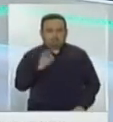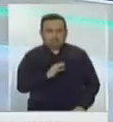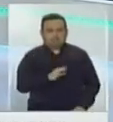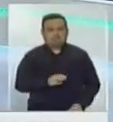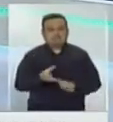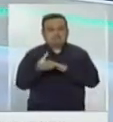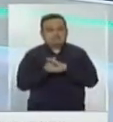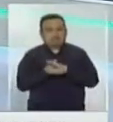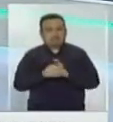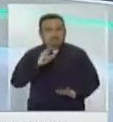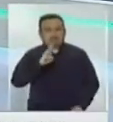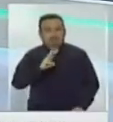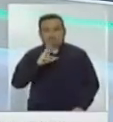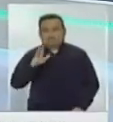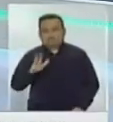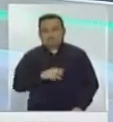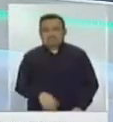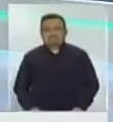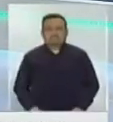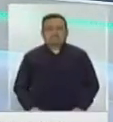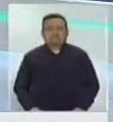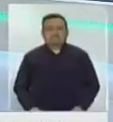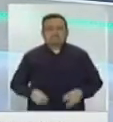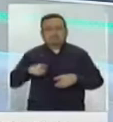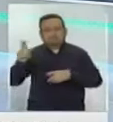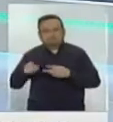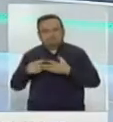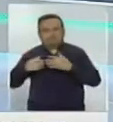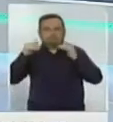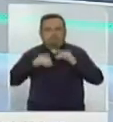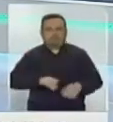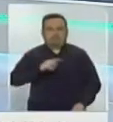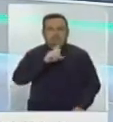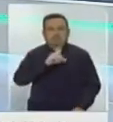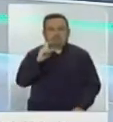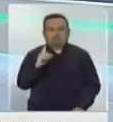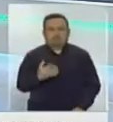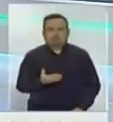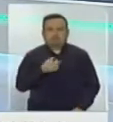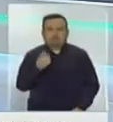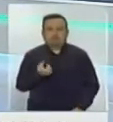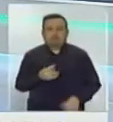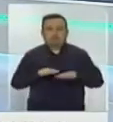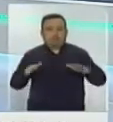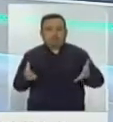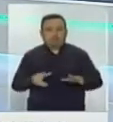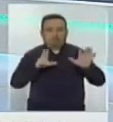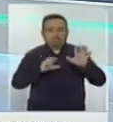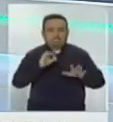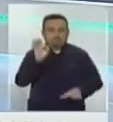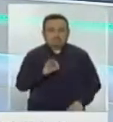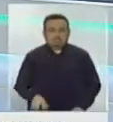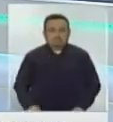87,2%, calzado 83%, artículos eléctricos, una caída de 71%, muebles 80%, y